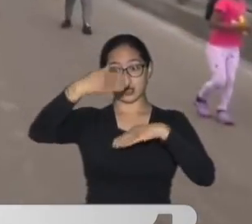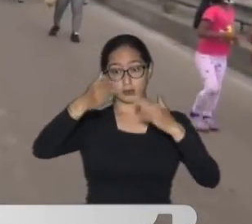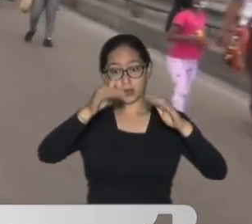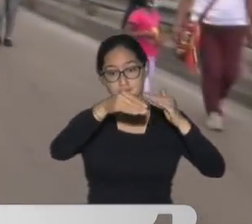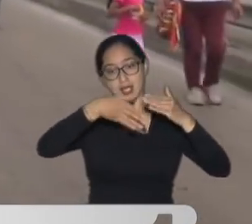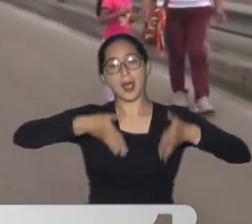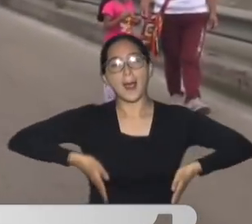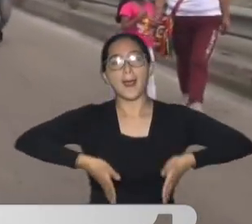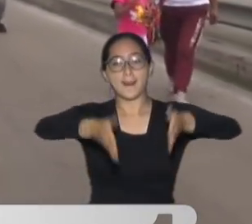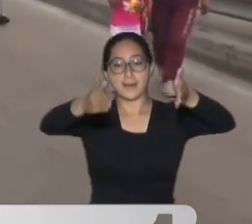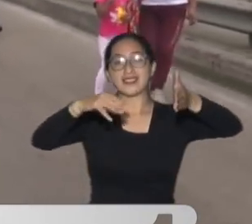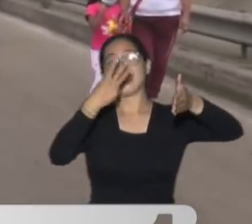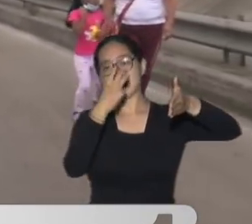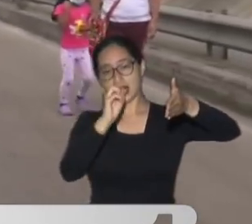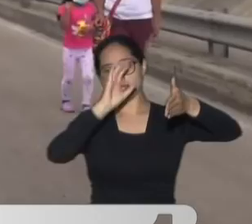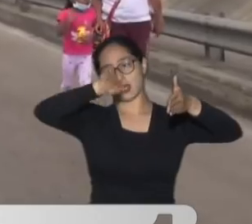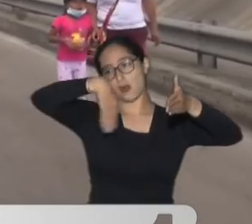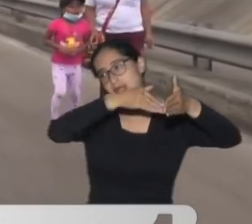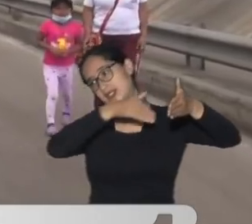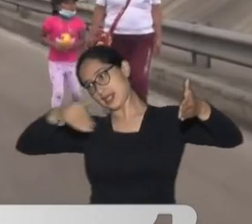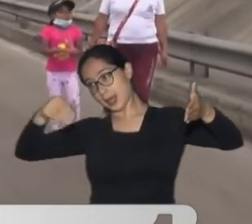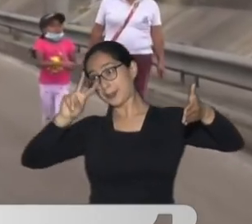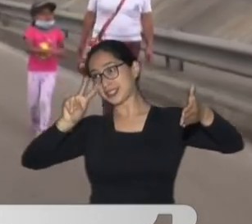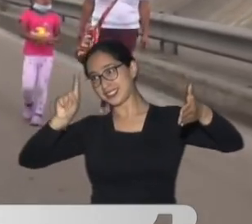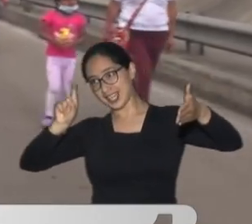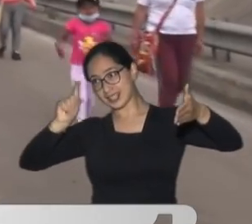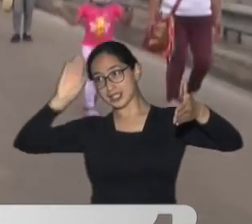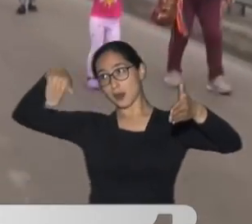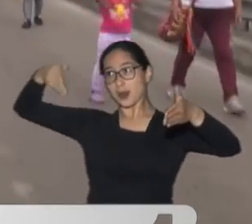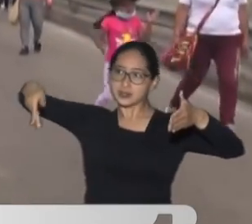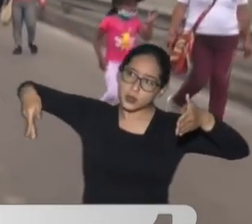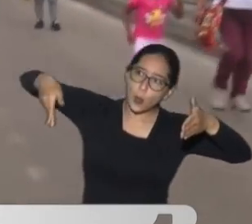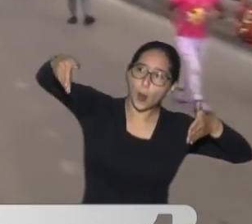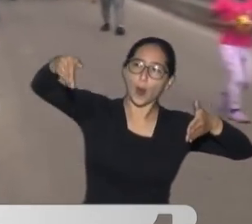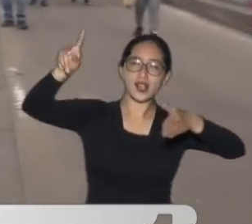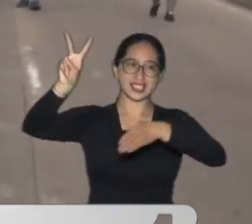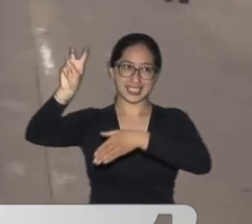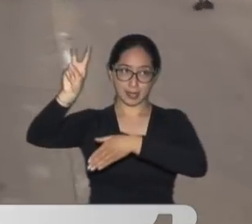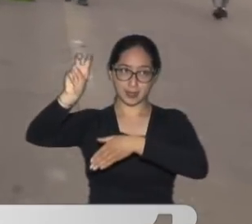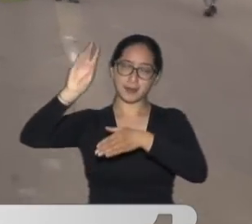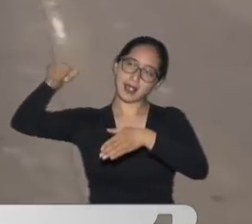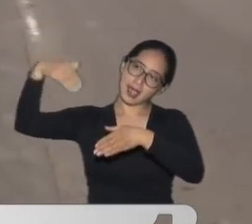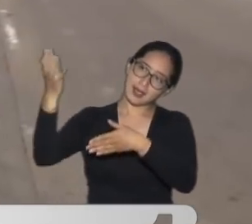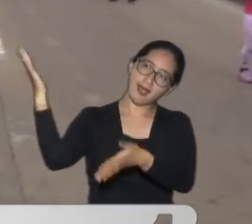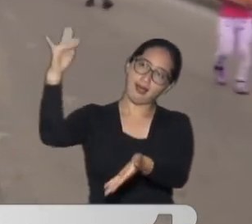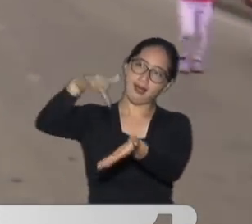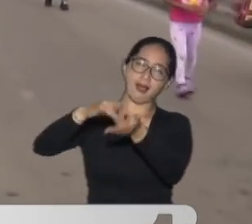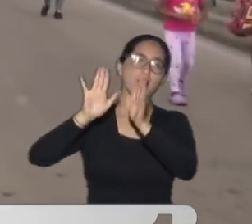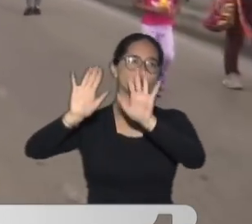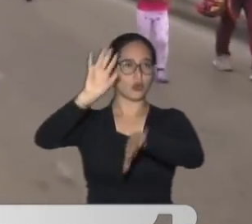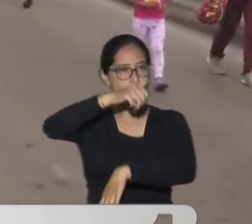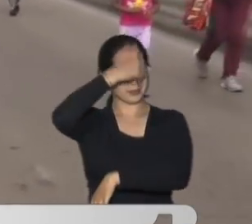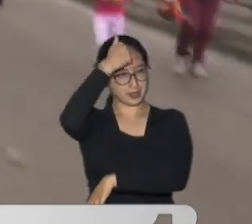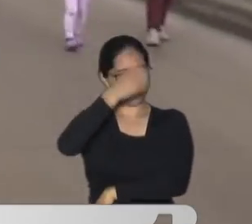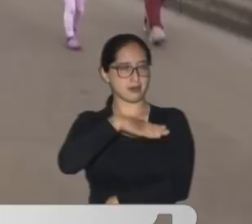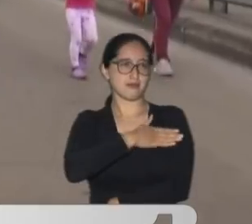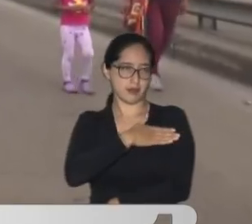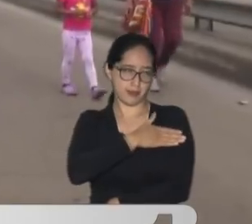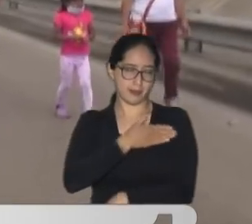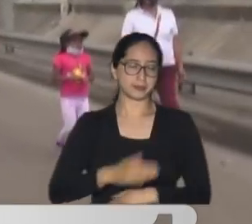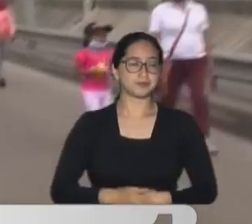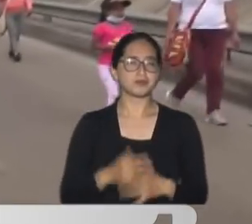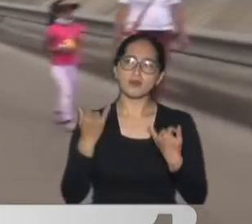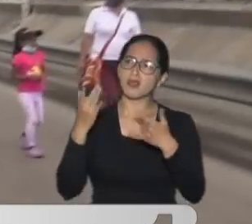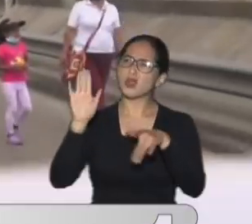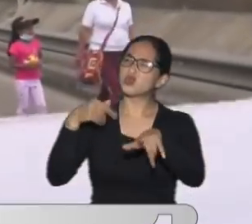calle 19, carrera séptima, y así llegar hasta la Plaza de Bolívar. Pero ¿qué es lo que le piden los indígenas al gobierno nacional? A esta hora nos acompaña